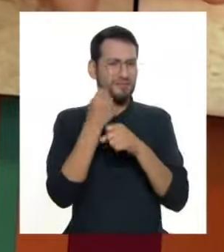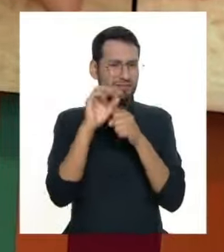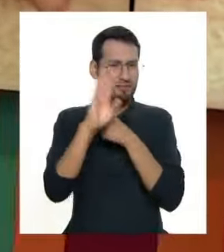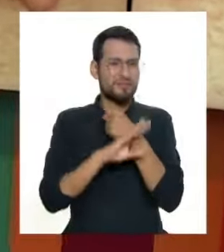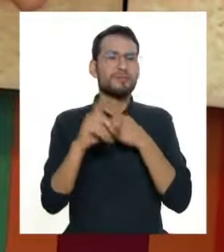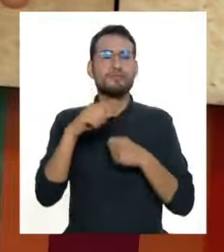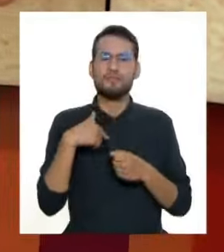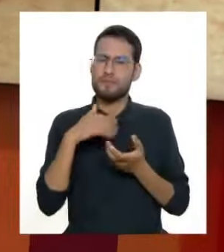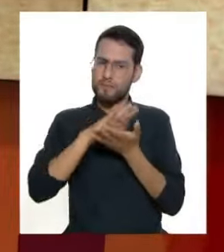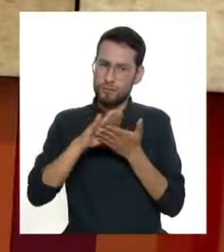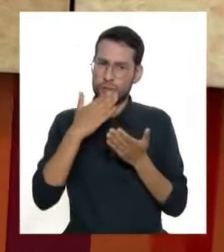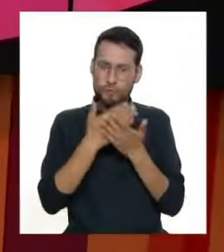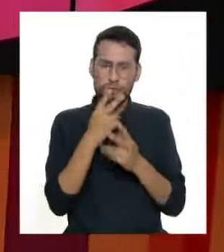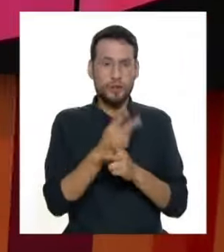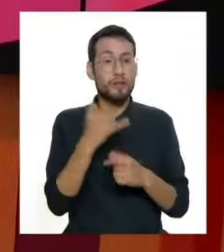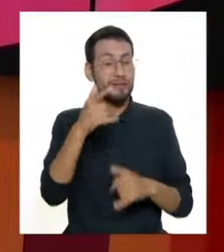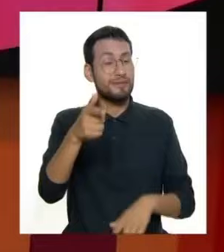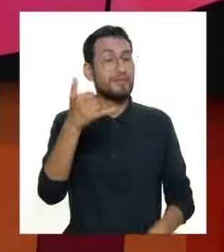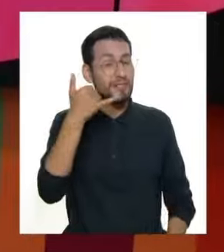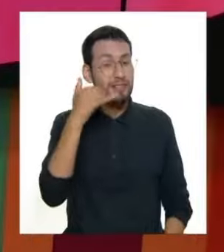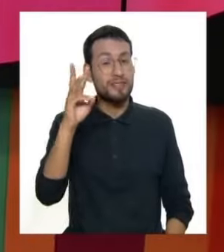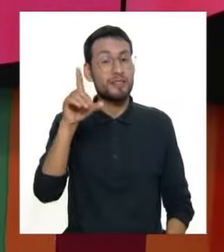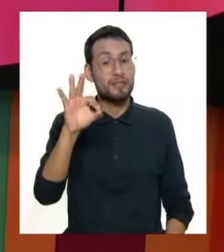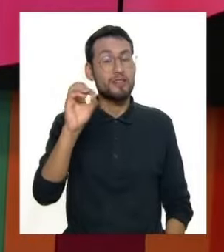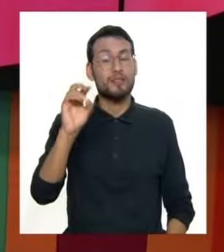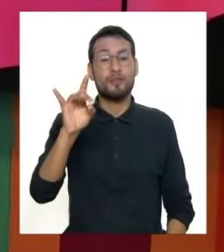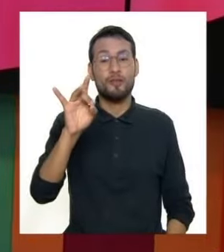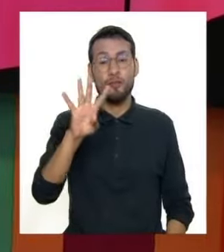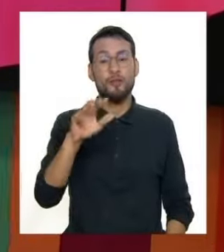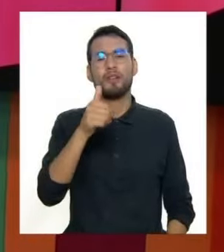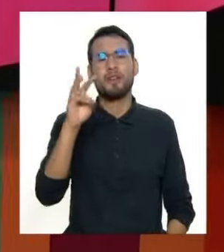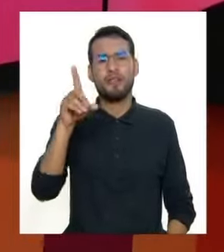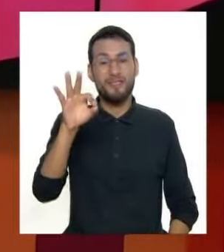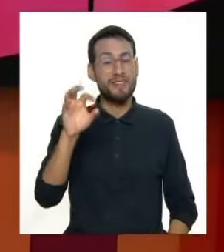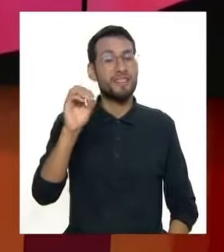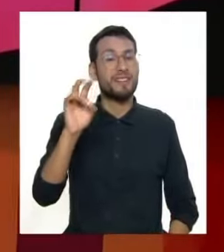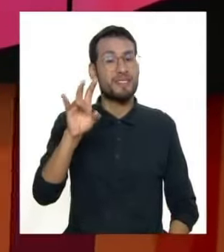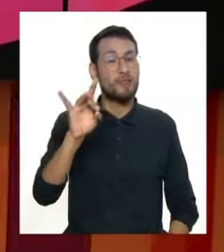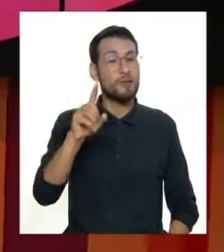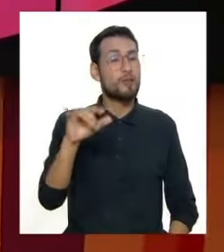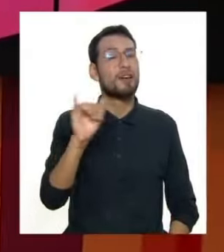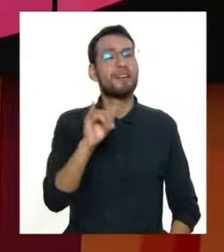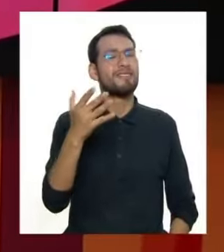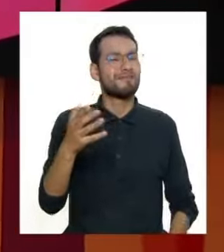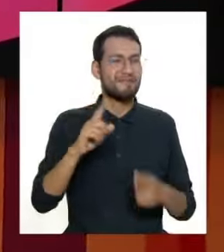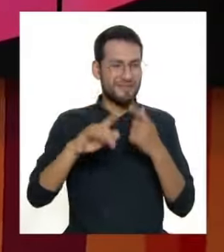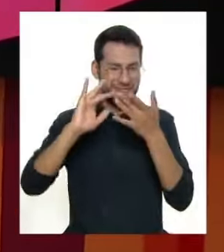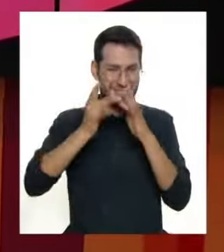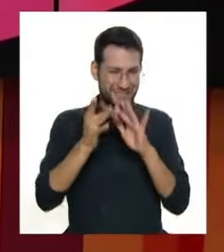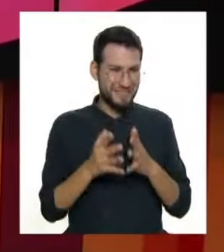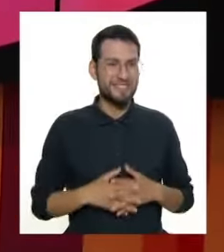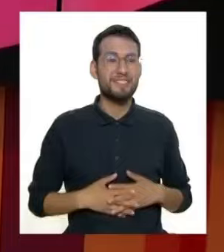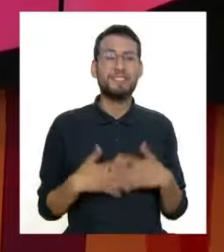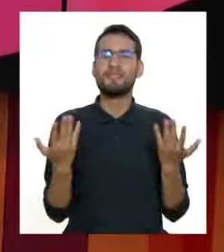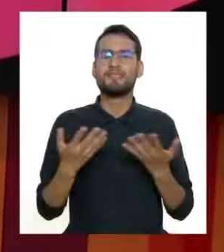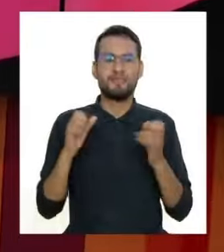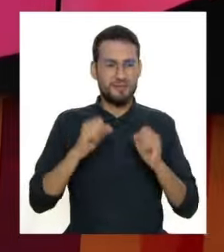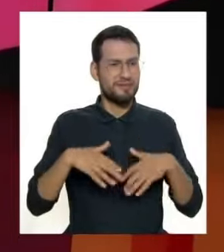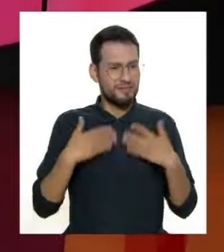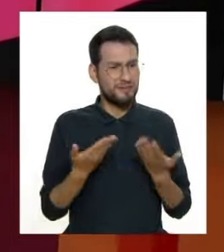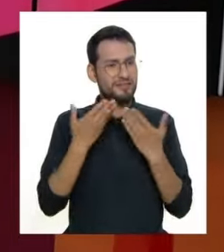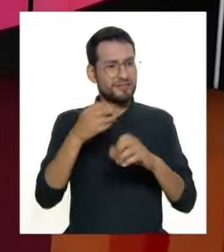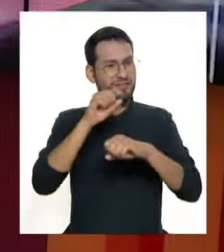depende de nuestra higiene. Y para eso, llámanos hoy día al 619-0784 y al 619-0781. Y, por supuesto, por las redes sociales, donde te daremos